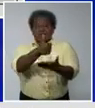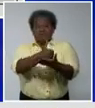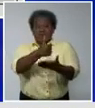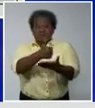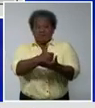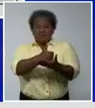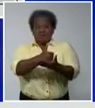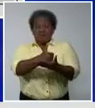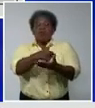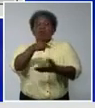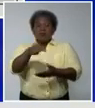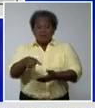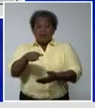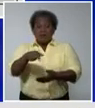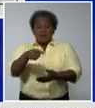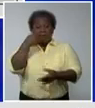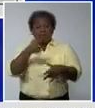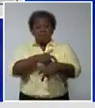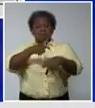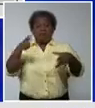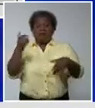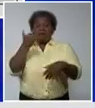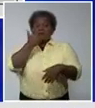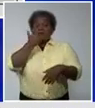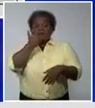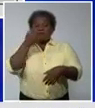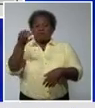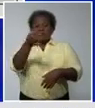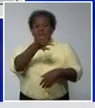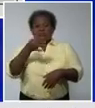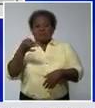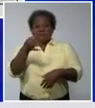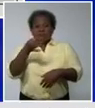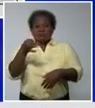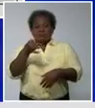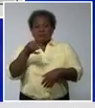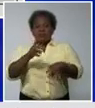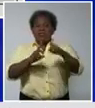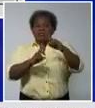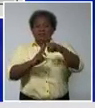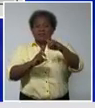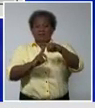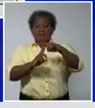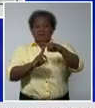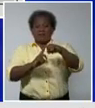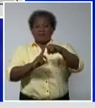tiene la mayor incidencia, y el municipio de Trinidad.